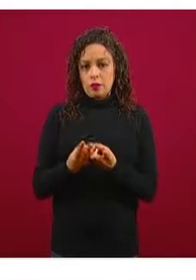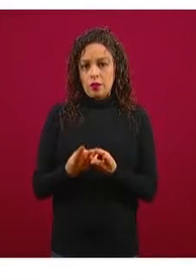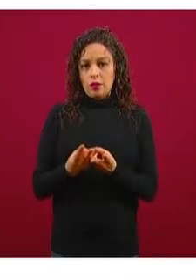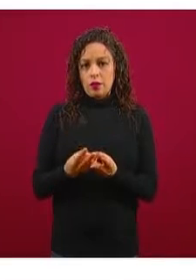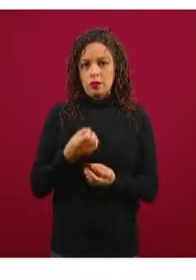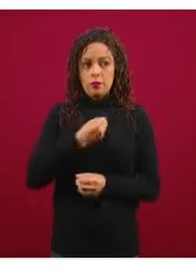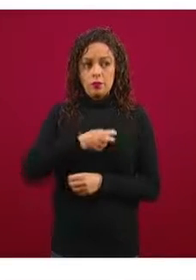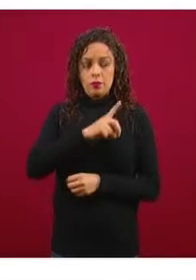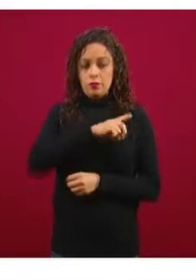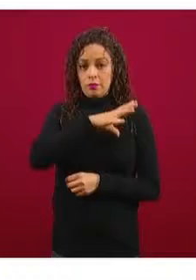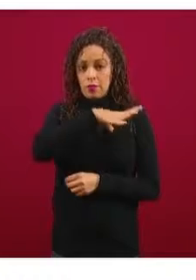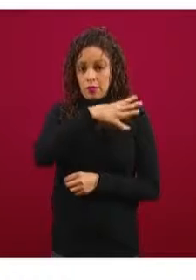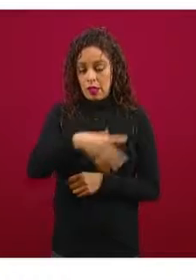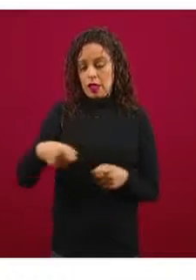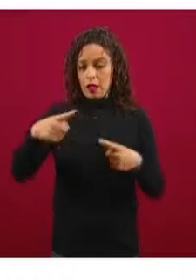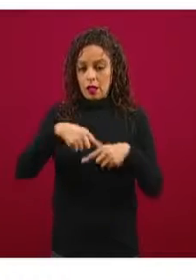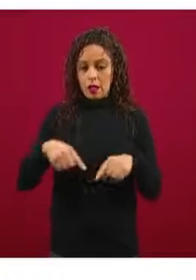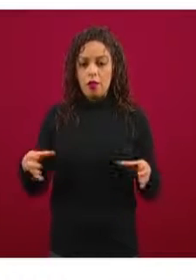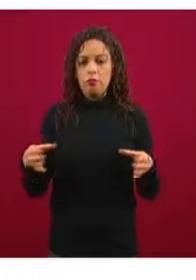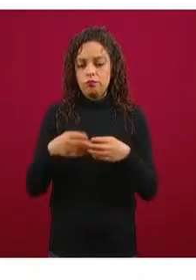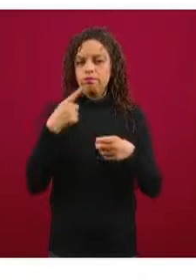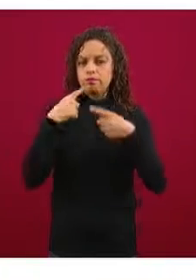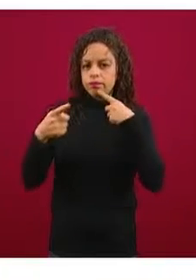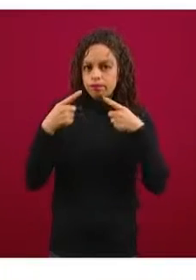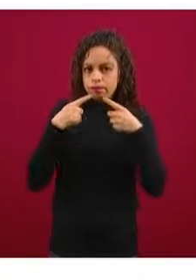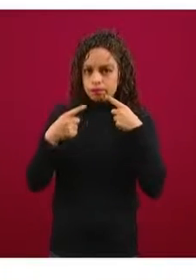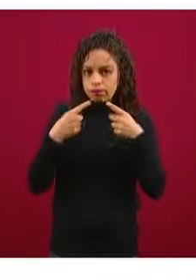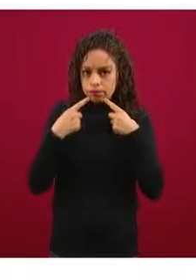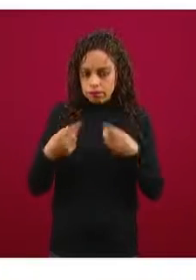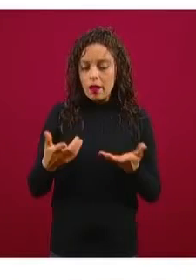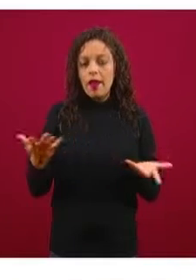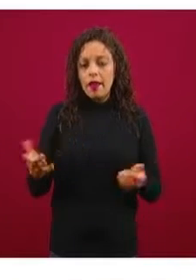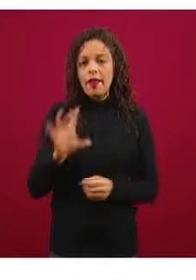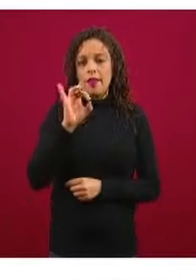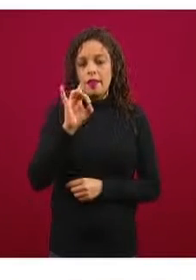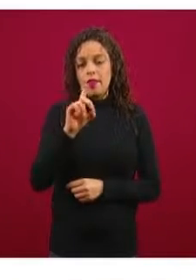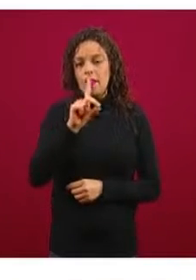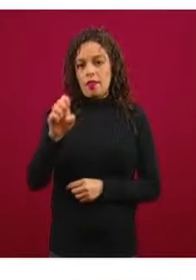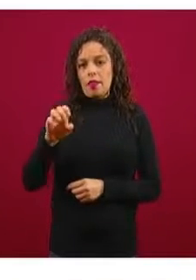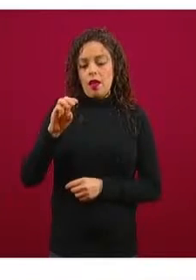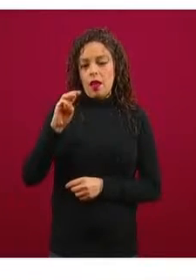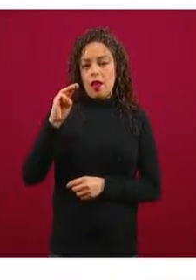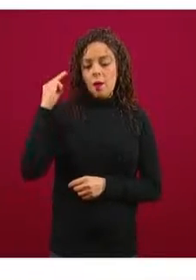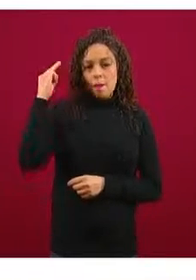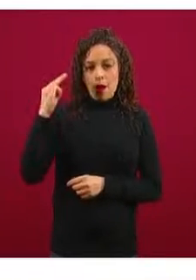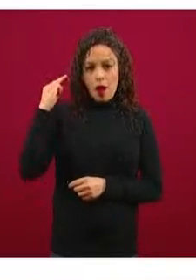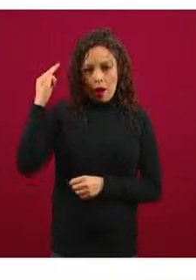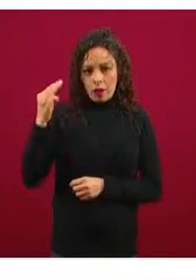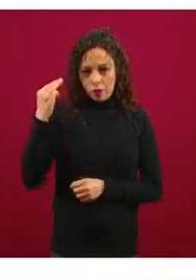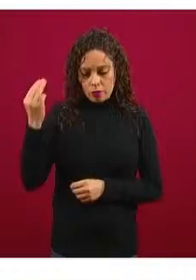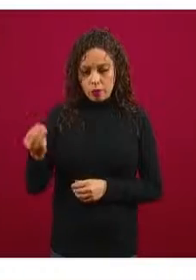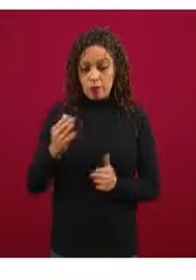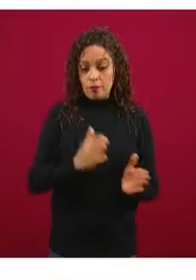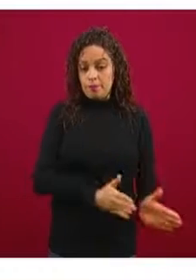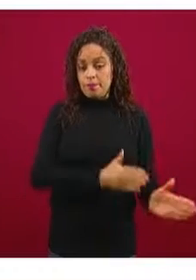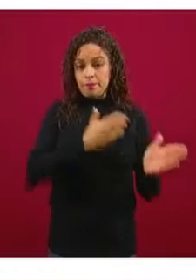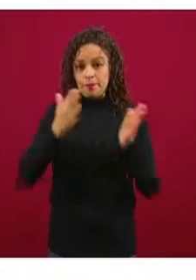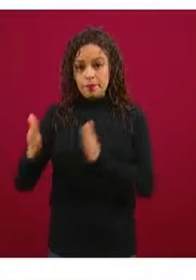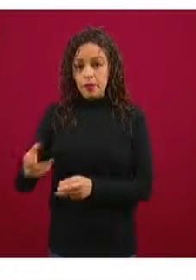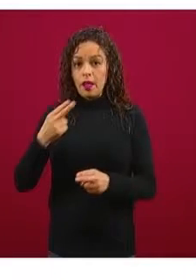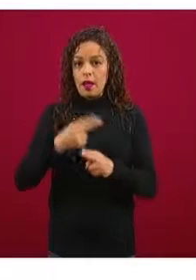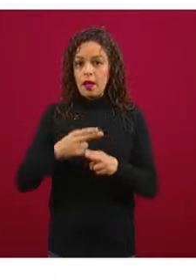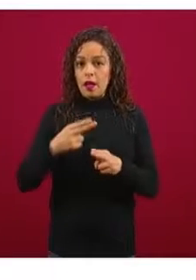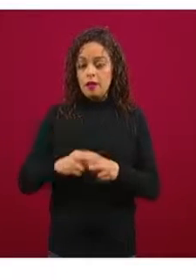Salubridad General a partir del 30 de marzo y se ha prolongado hasta el 30 de